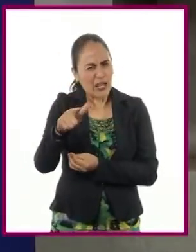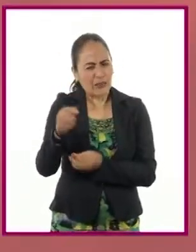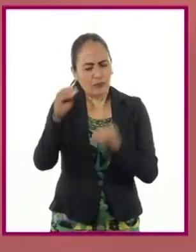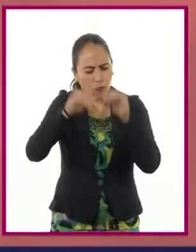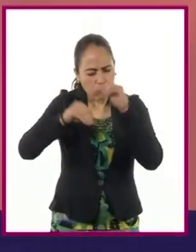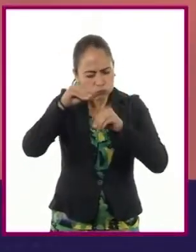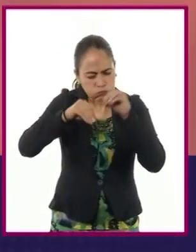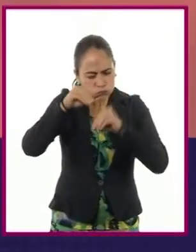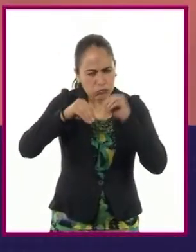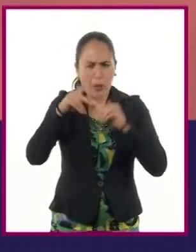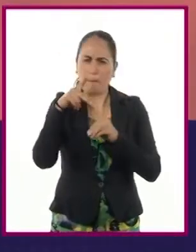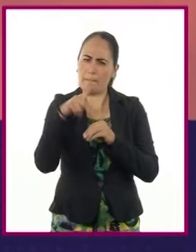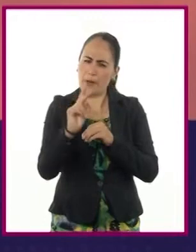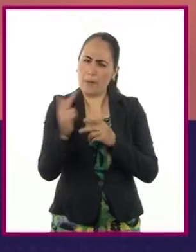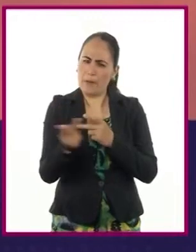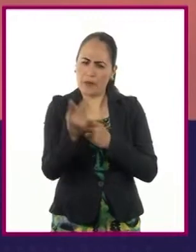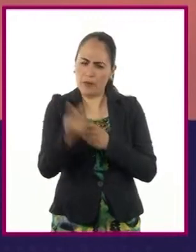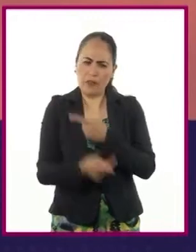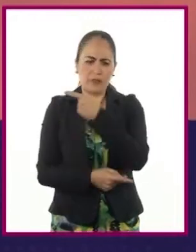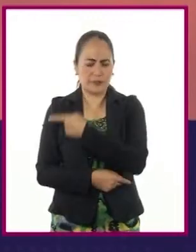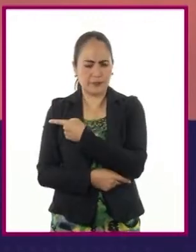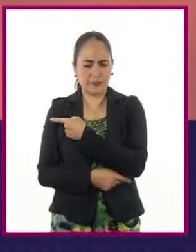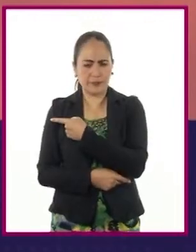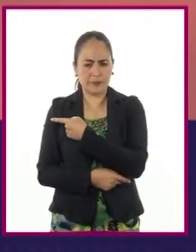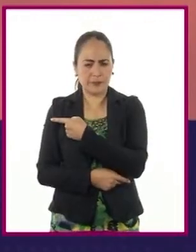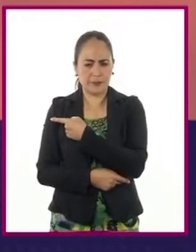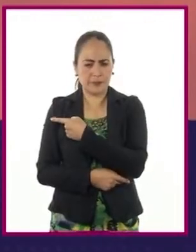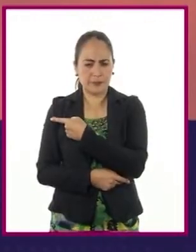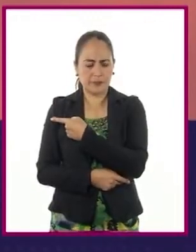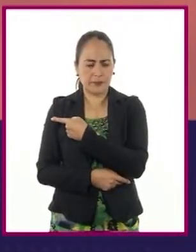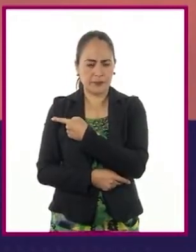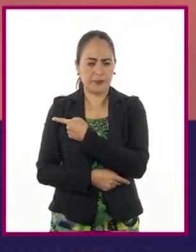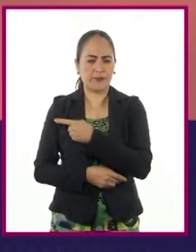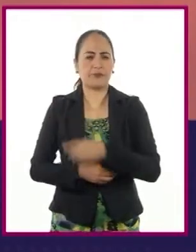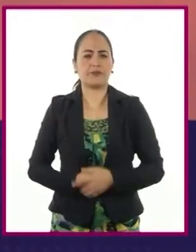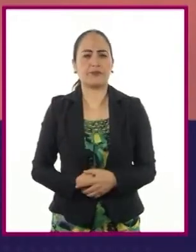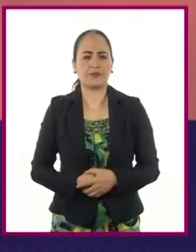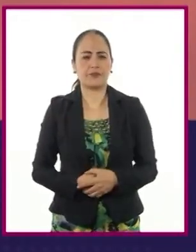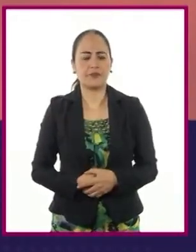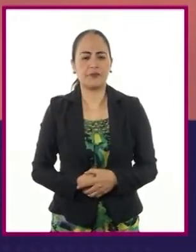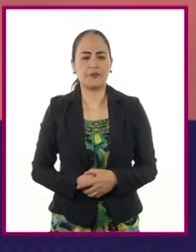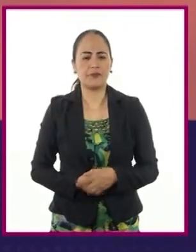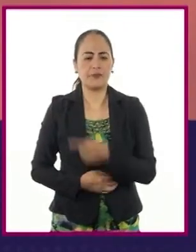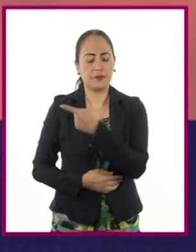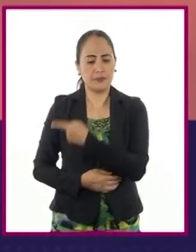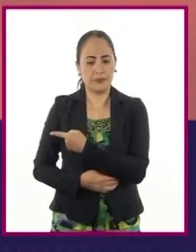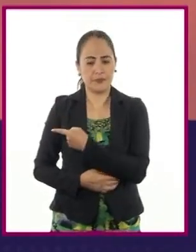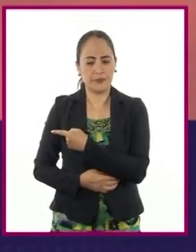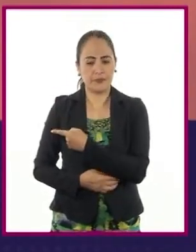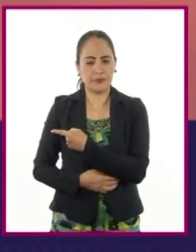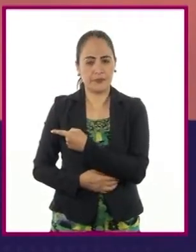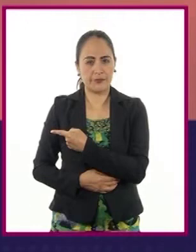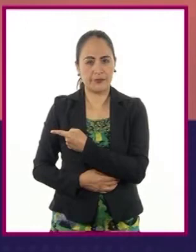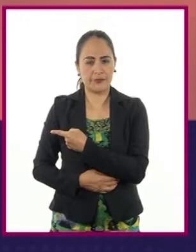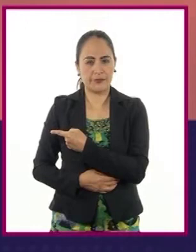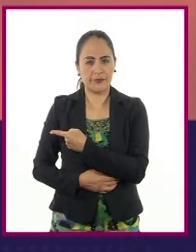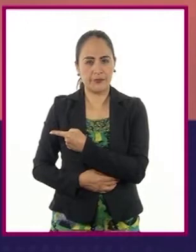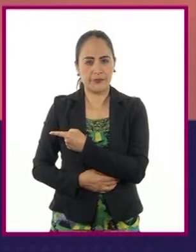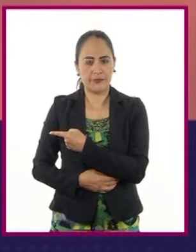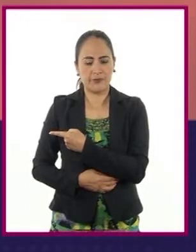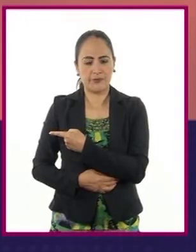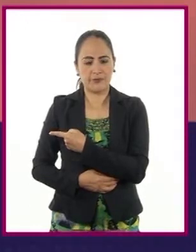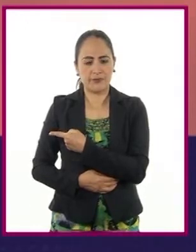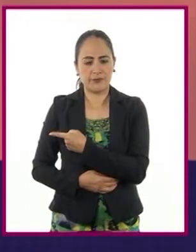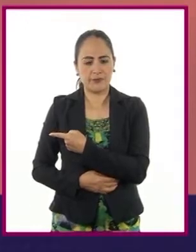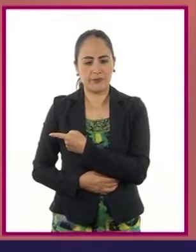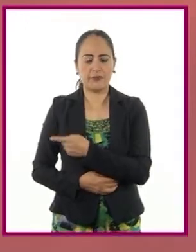preguntado: ¿qué sucede con los electrones cuando forman la sal o cloruro de sodio? ¿Comparten o transfieren sus electrones al formar